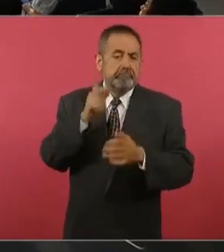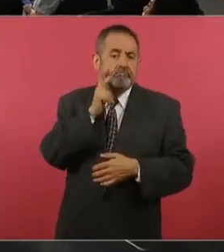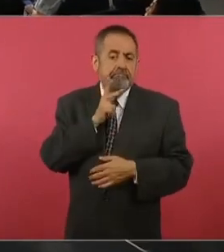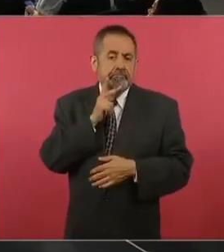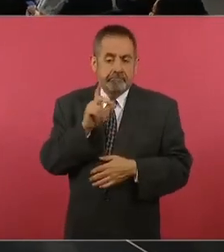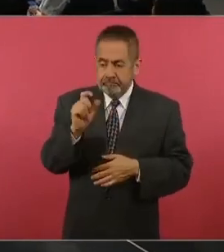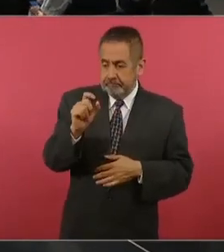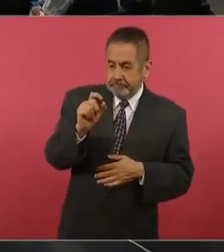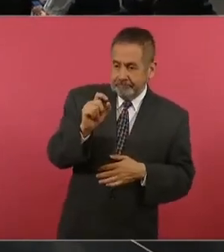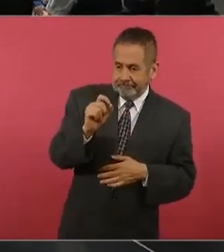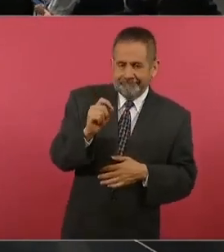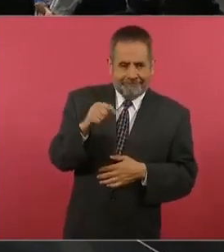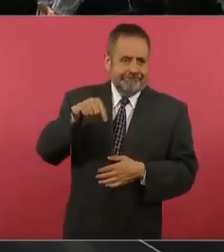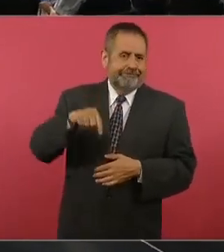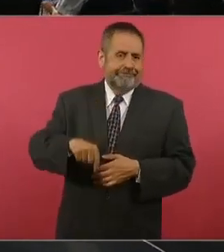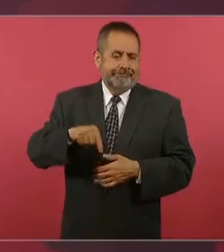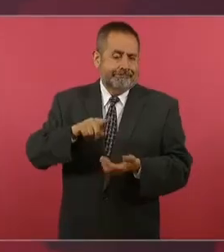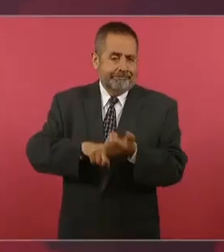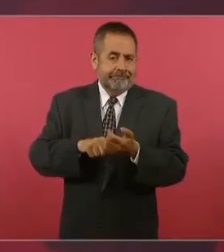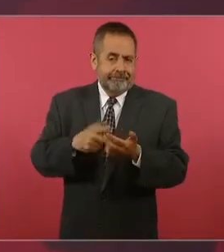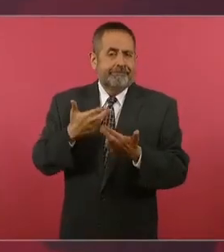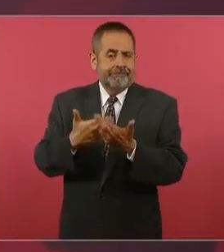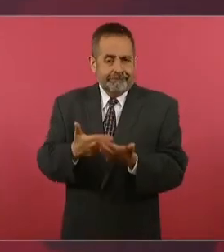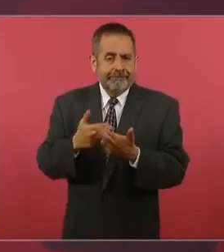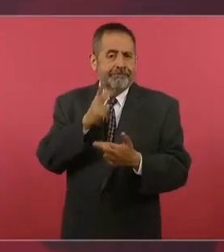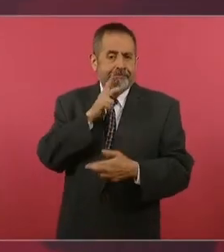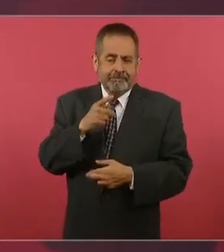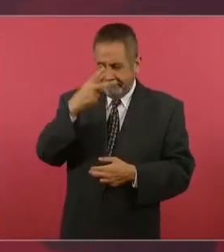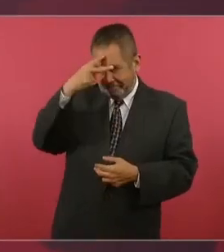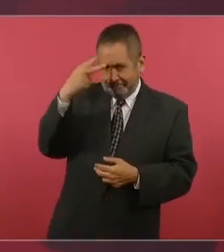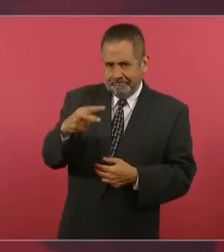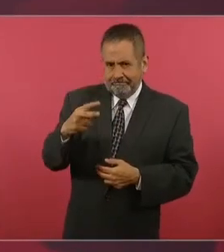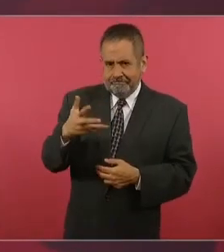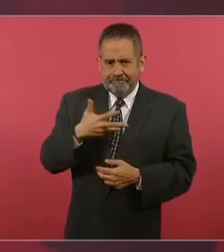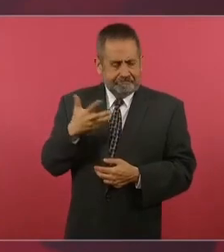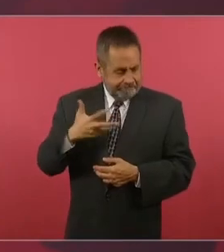de esos países que tiene petróleo es México,